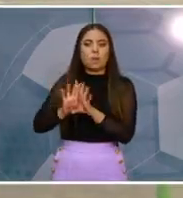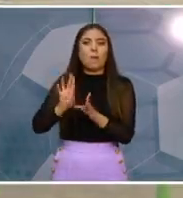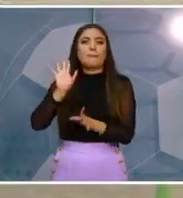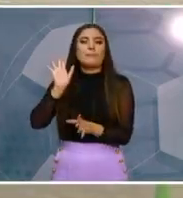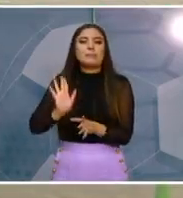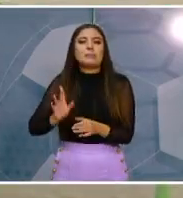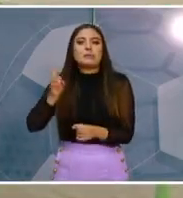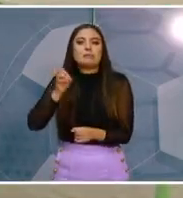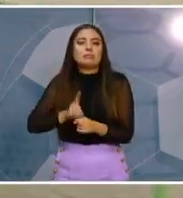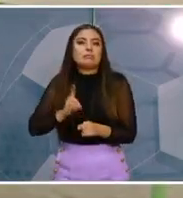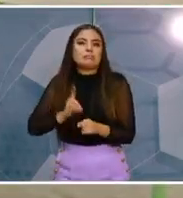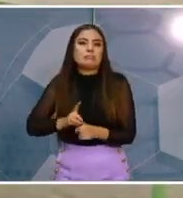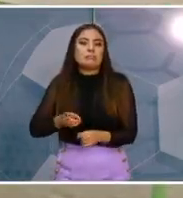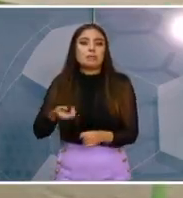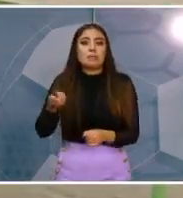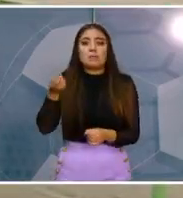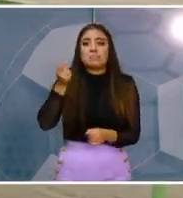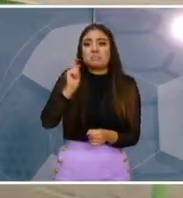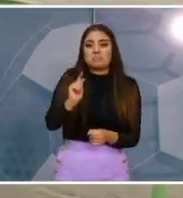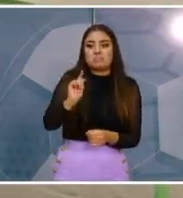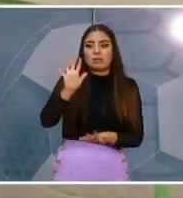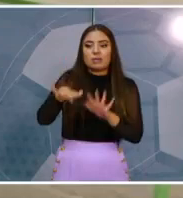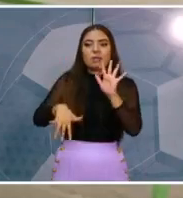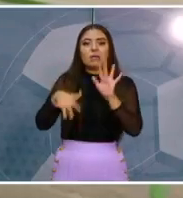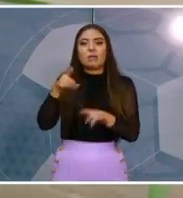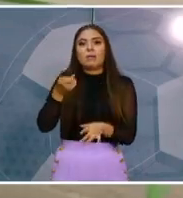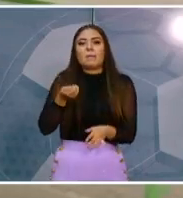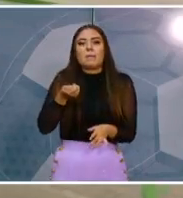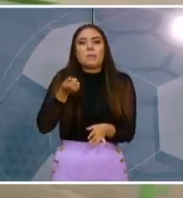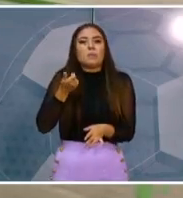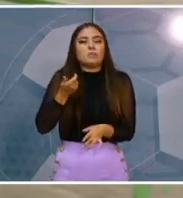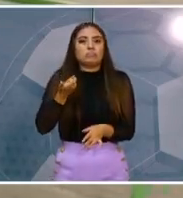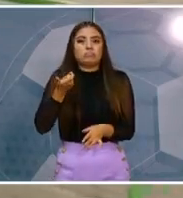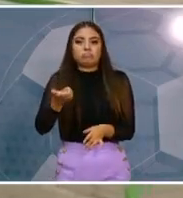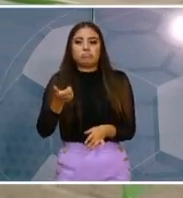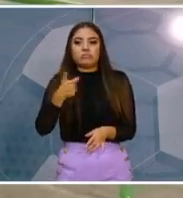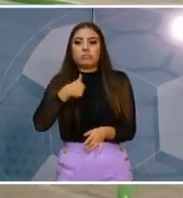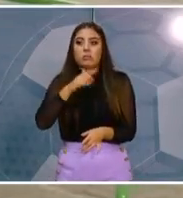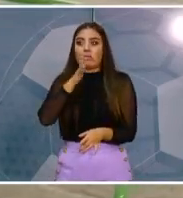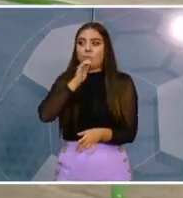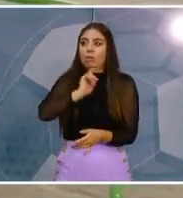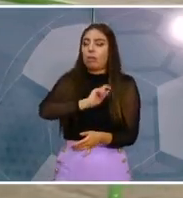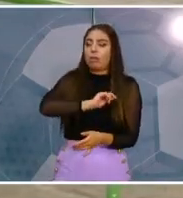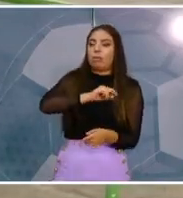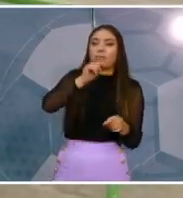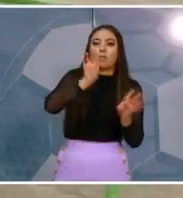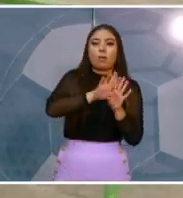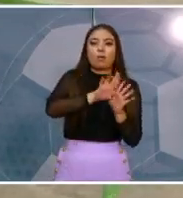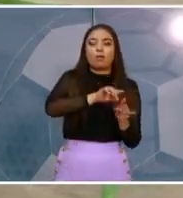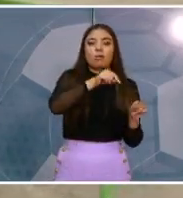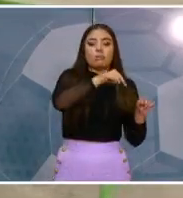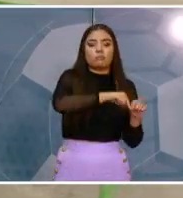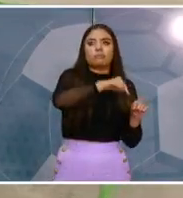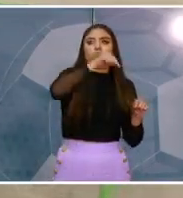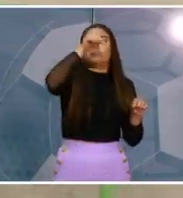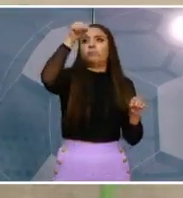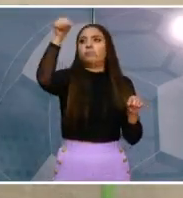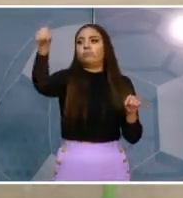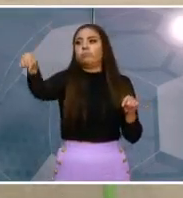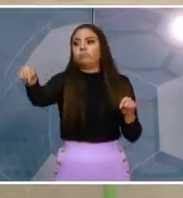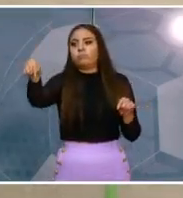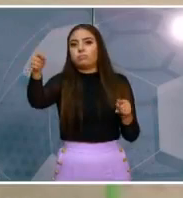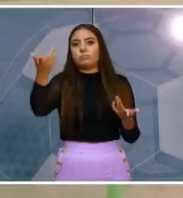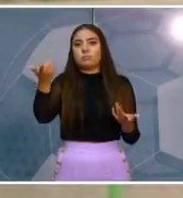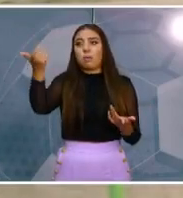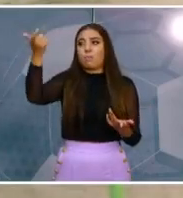los transportes para nosotros llegar a esas comunidades alejadas. Entonces, a la población que entienda que